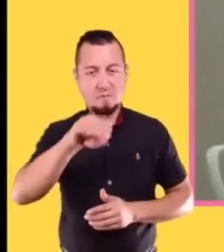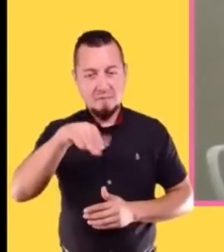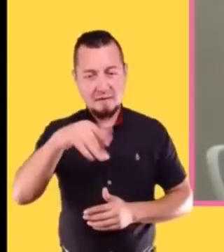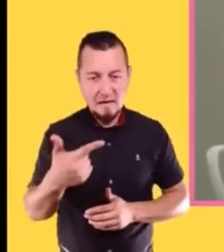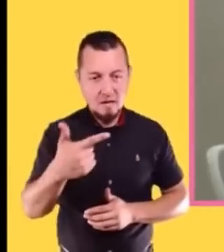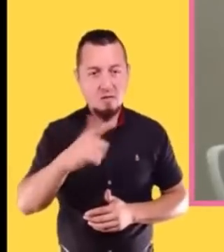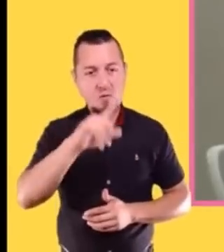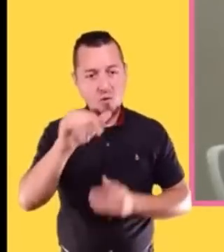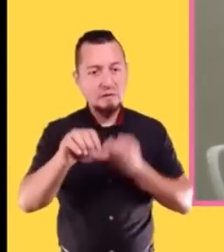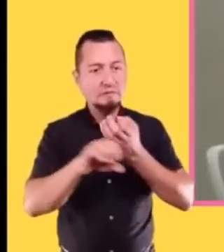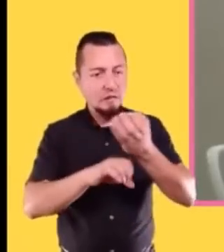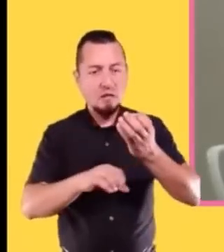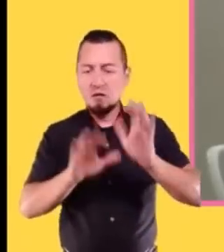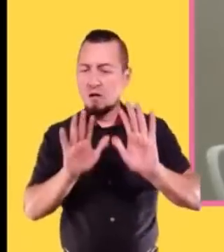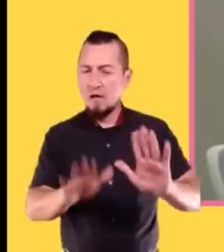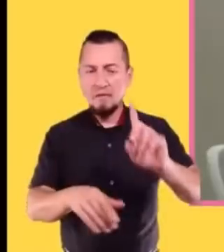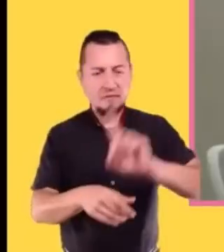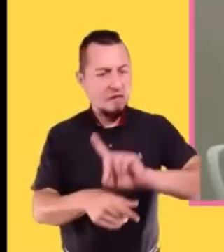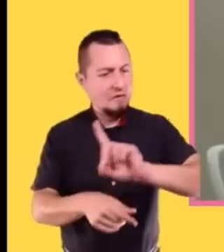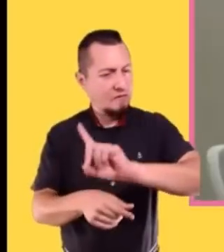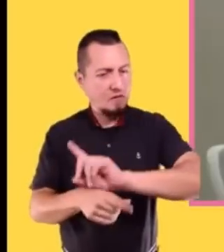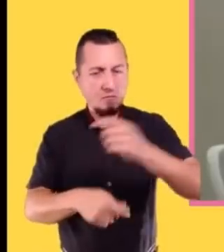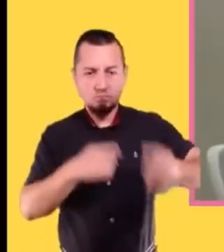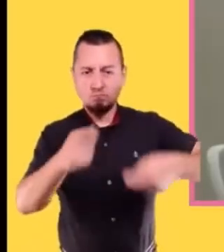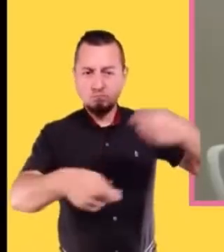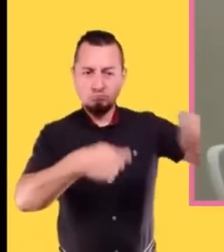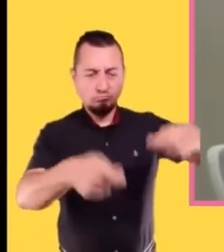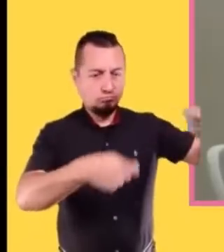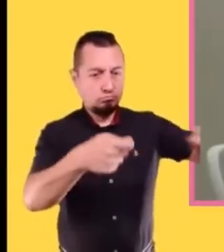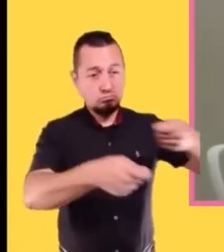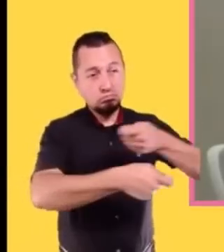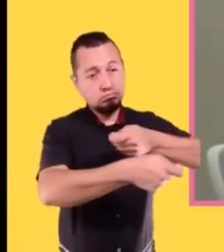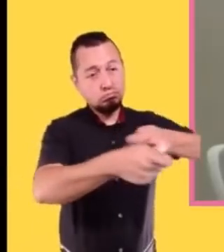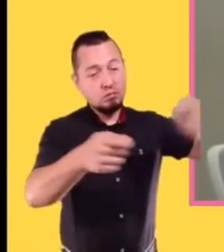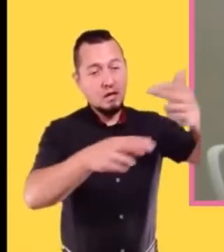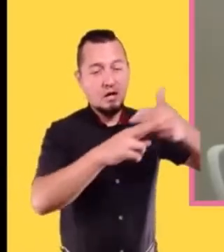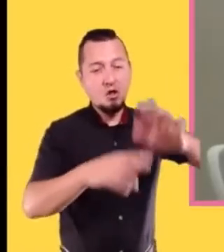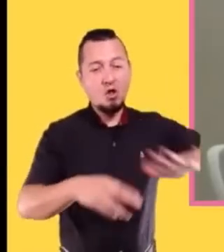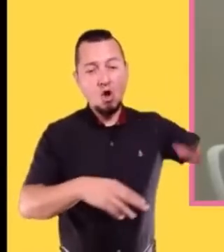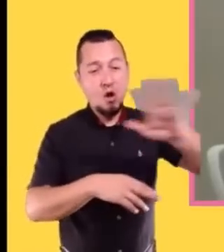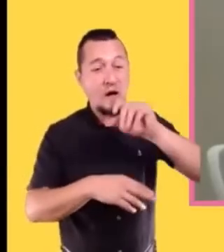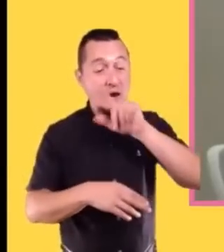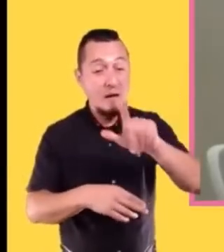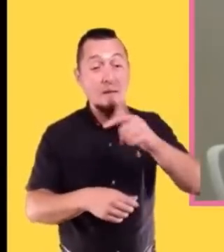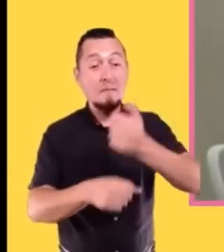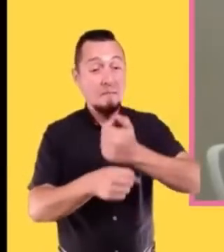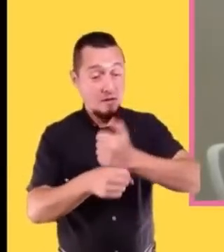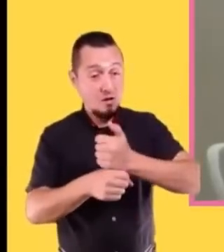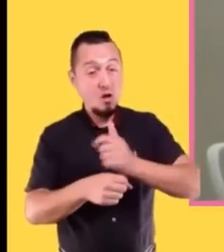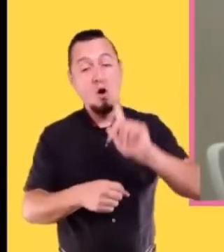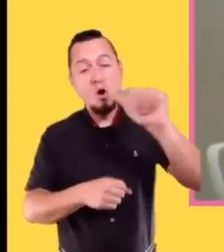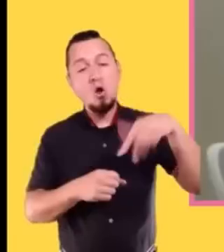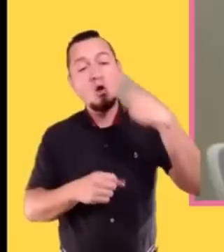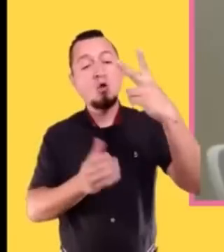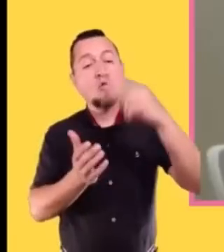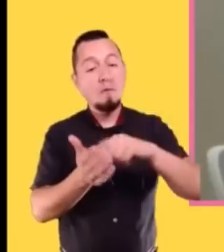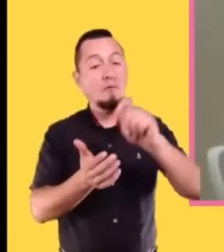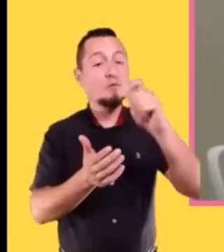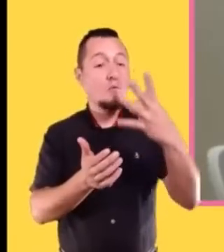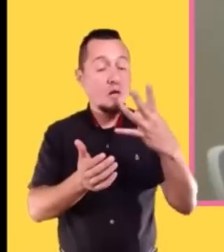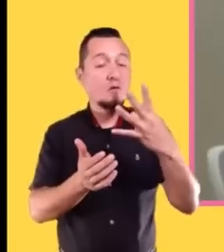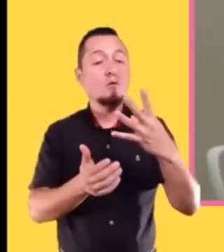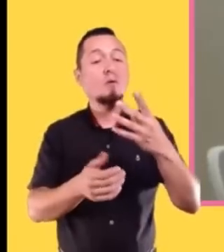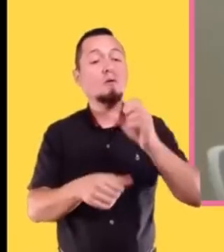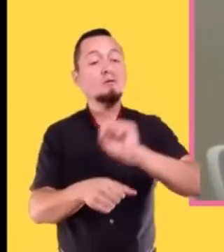ser permanente, día con día. Entonces ya este año estarán todas las maestras y maestros de primaria, el año próximo secundaria y preescolar. ¿Cuánto se va a erogar en